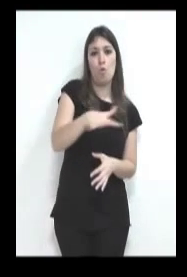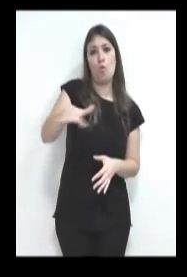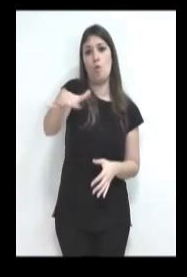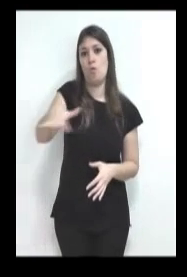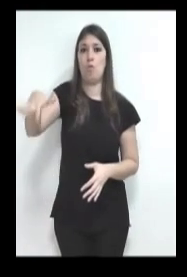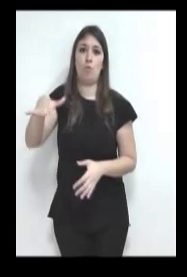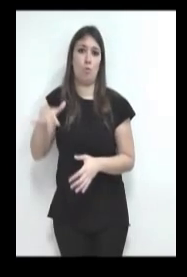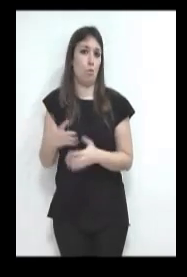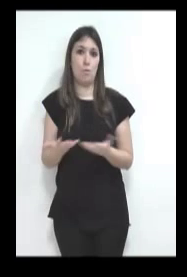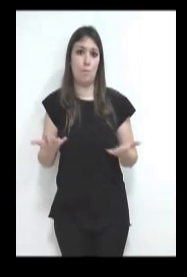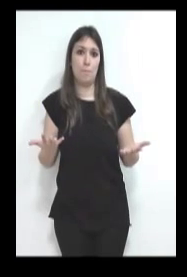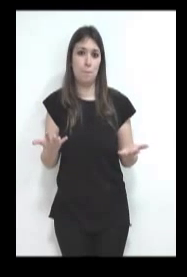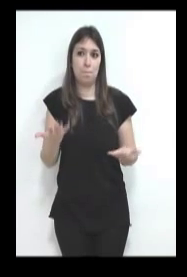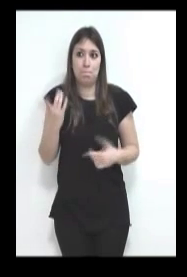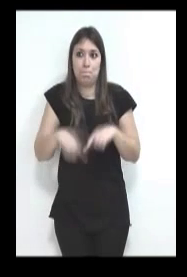las